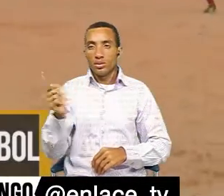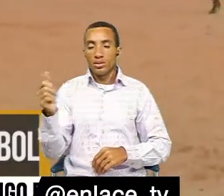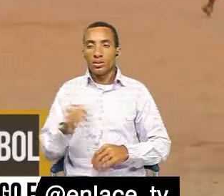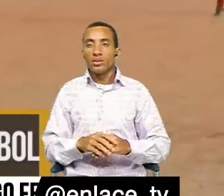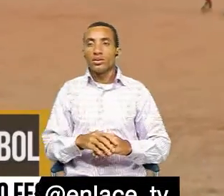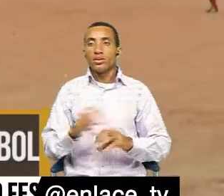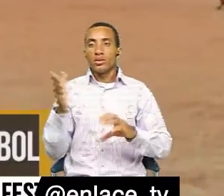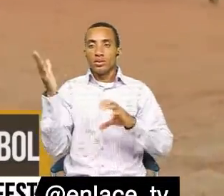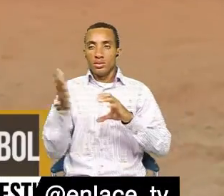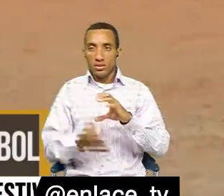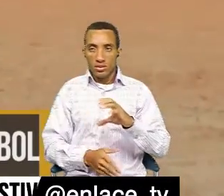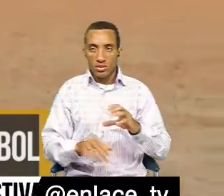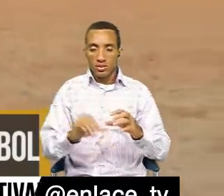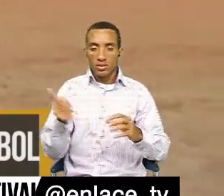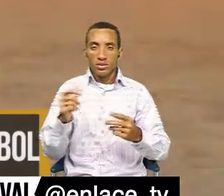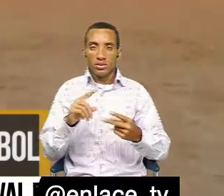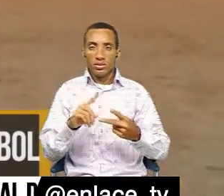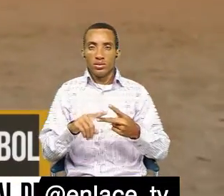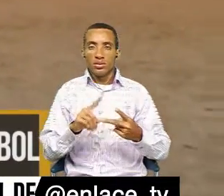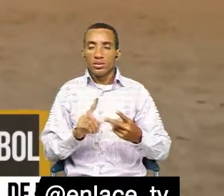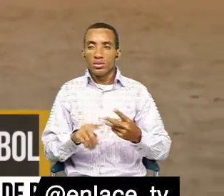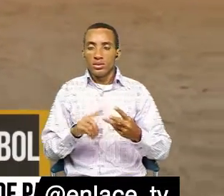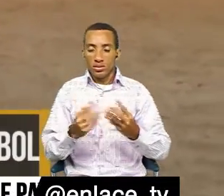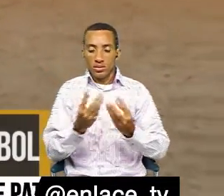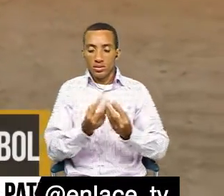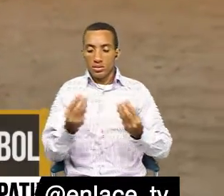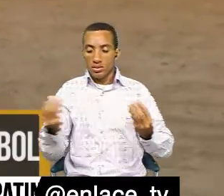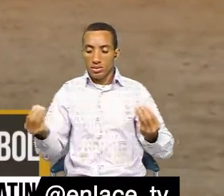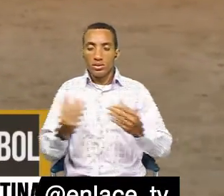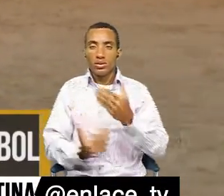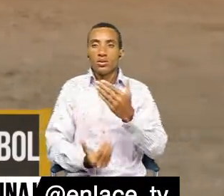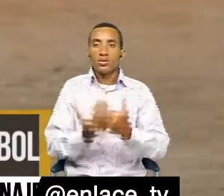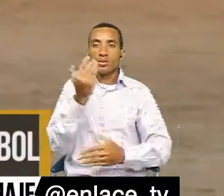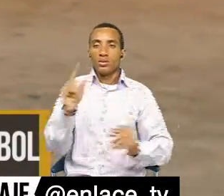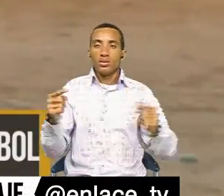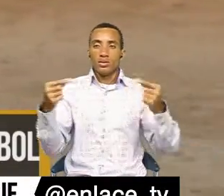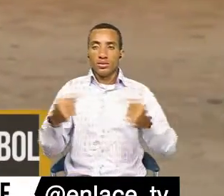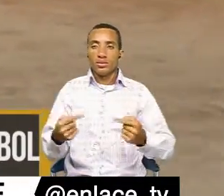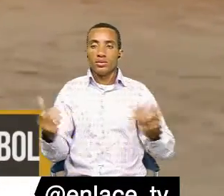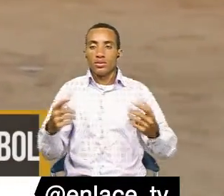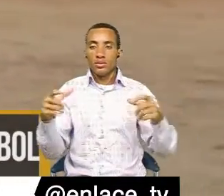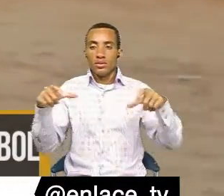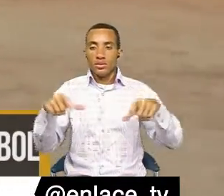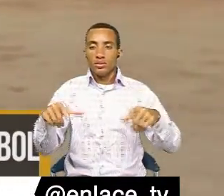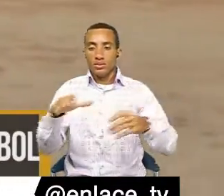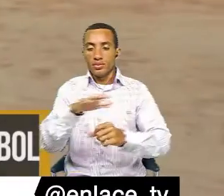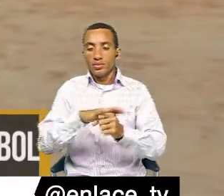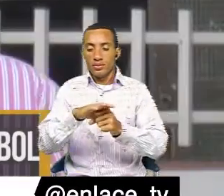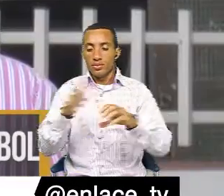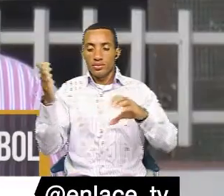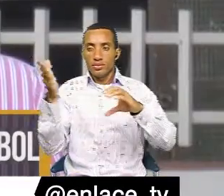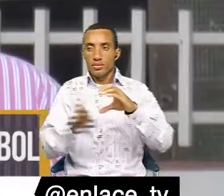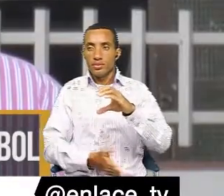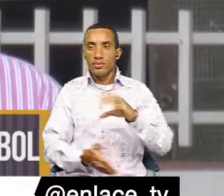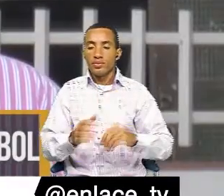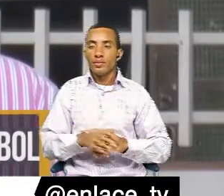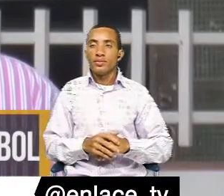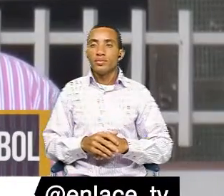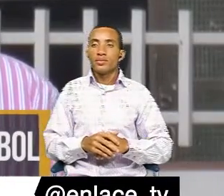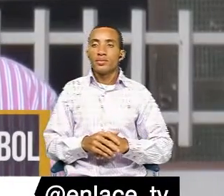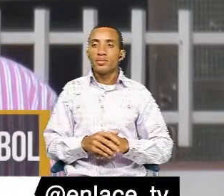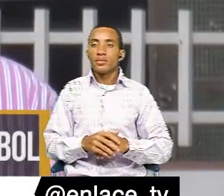los que jugarán el 14º hexagonal juvenil de fútbol Nuevos Talentos en el barrio Cincuentenario de la Comuna 4 de la ciudad. Bueno, el congreso se va a